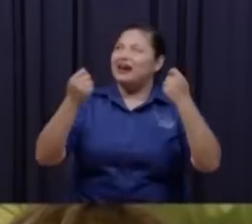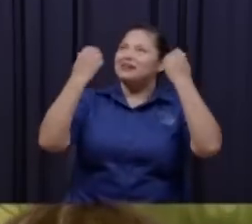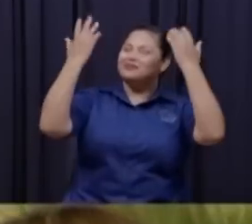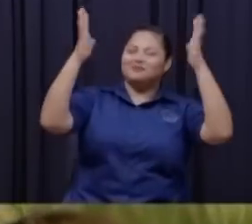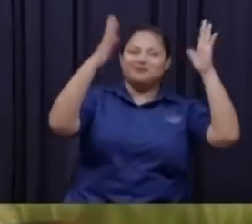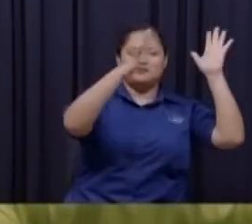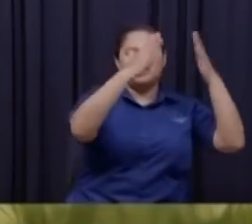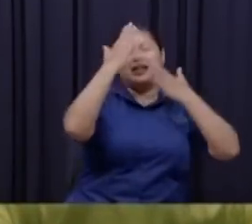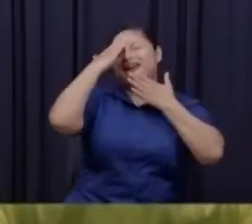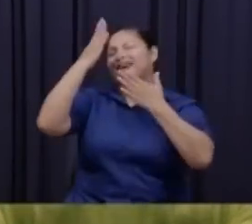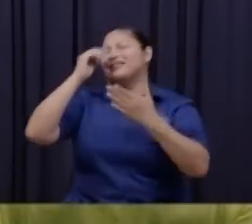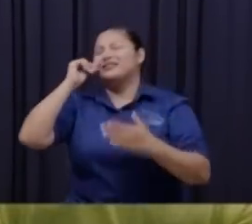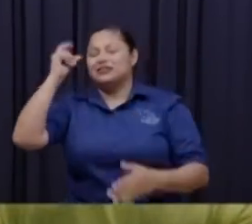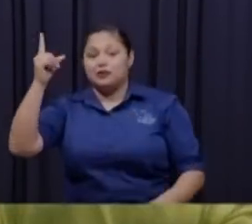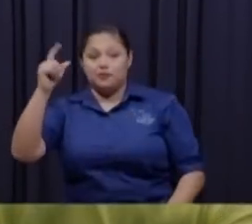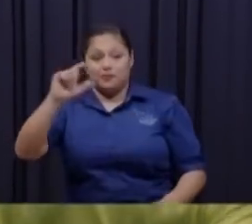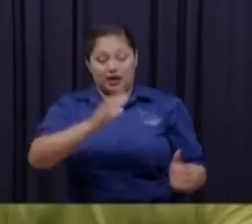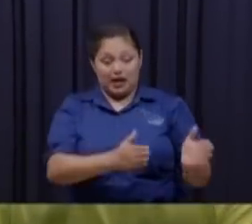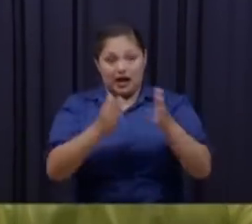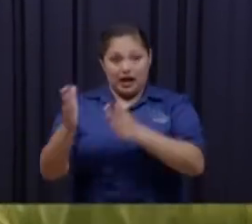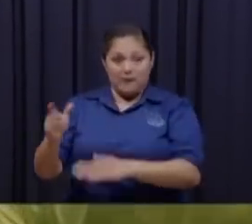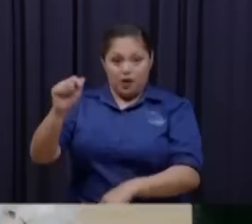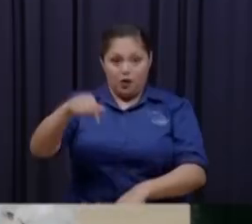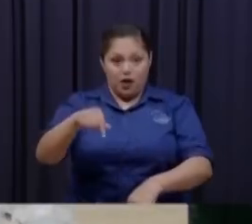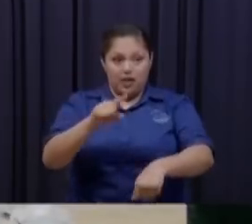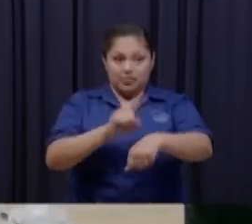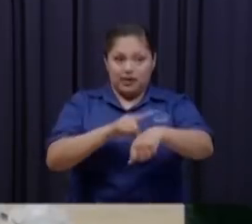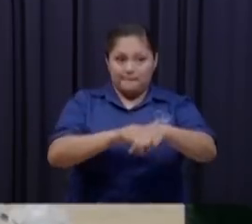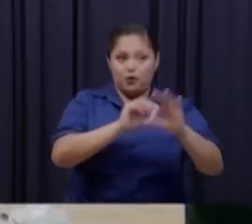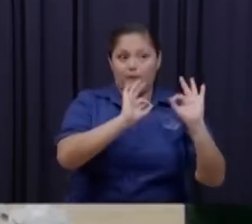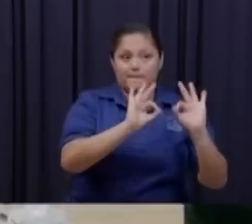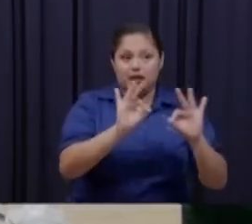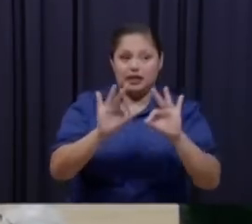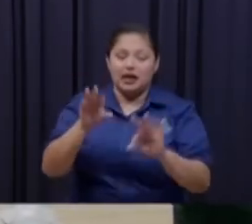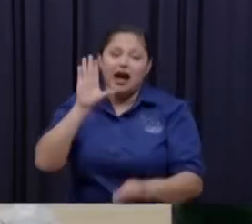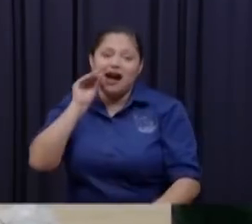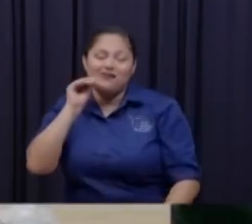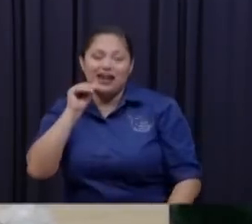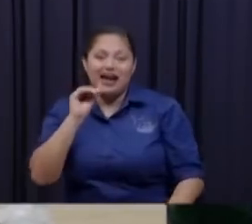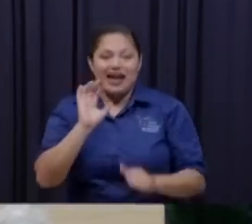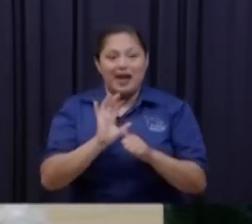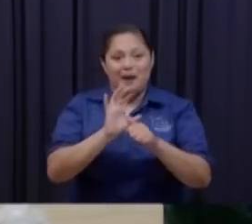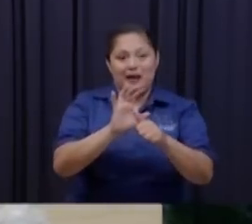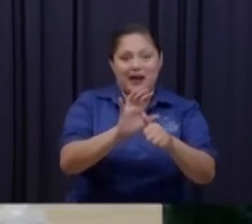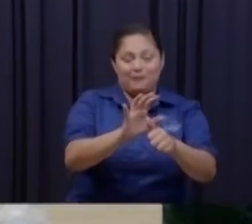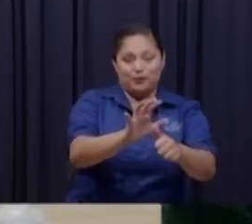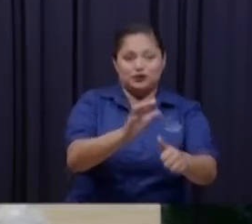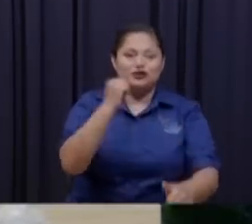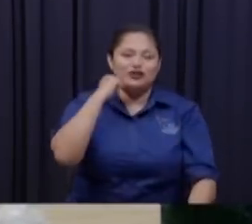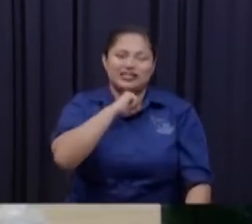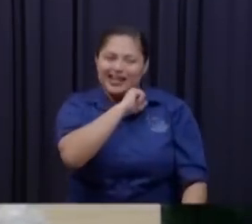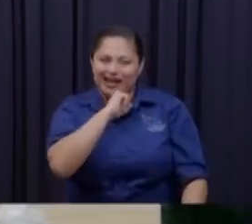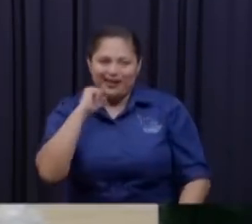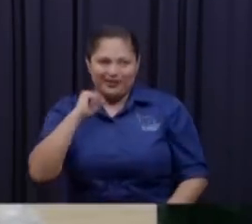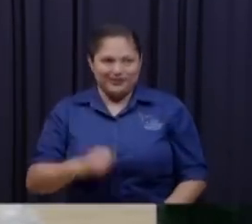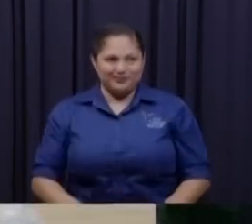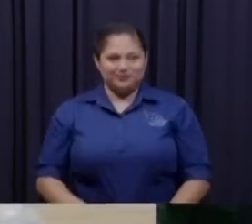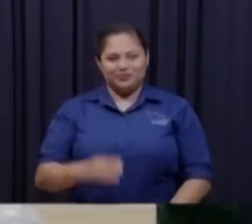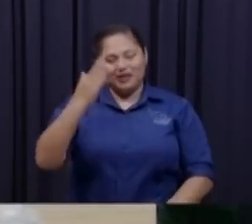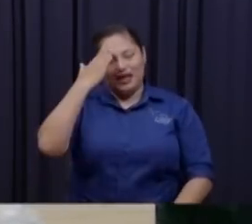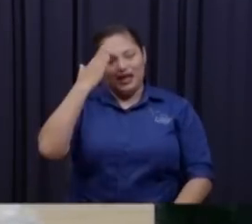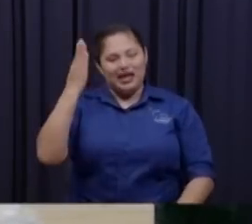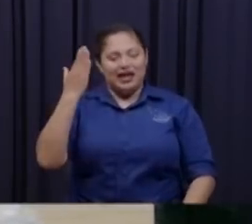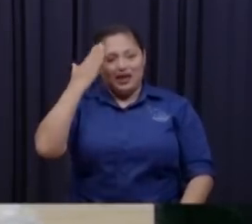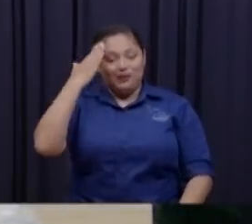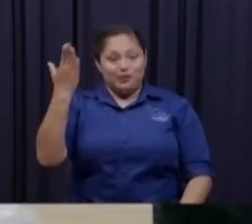Señor. Gracias, gracias, gracias. Aleluya. Buenas noches, hermanos. Le damos la